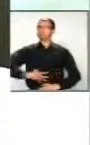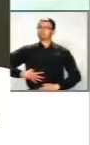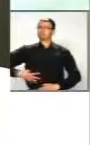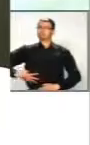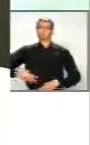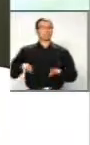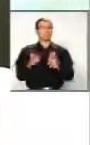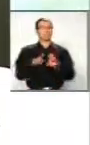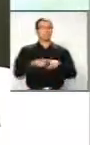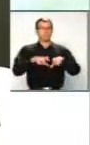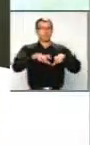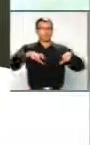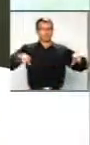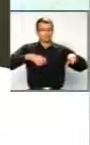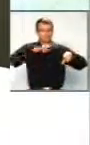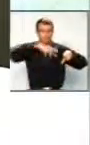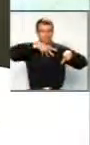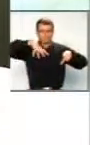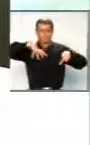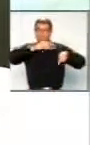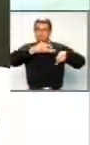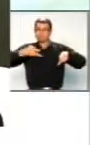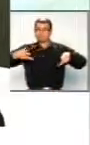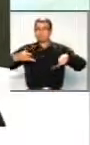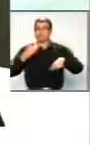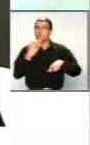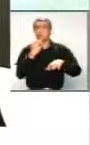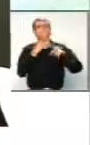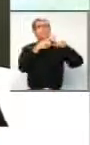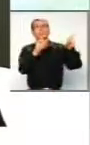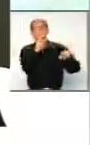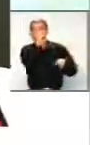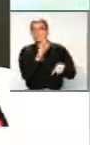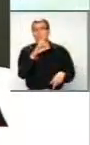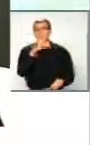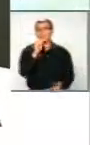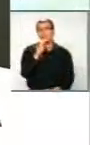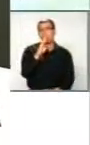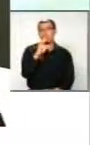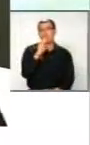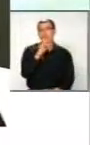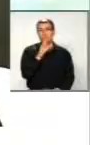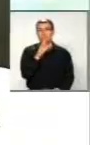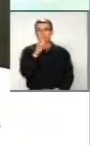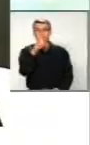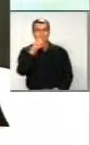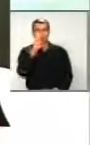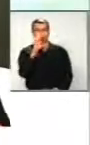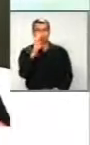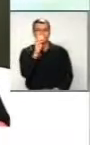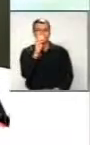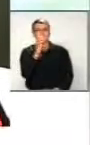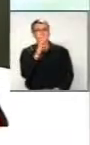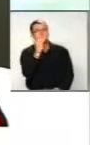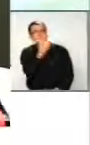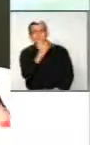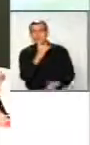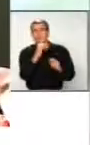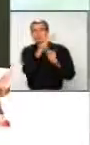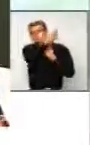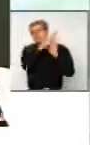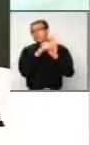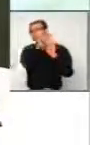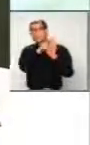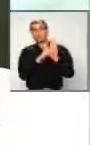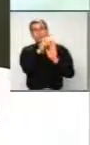armada, ojalá, a excepción de casos como el de Pablo Escobar, que obviamente como están imitando a un personaje, entonces el personaje es gordito, barrigón, porque